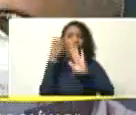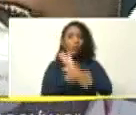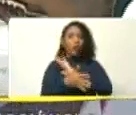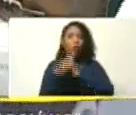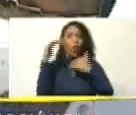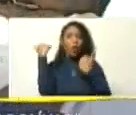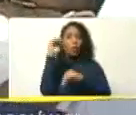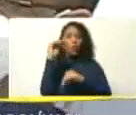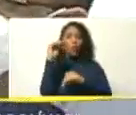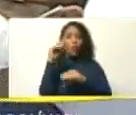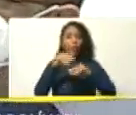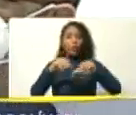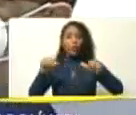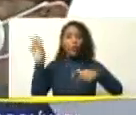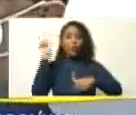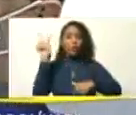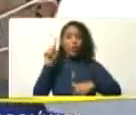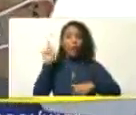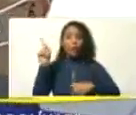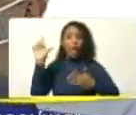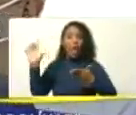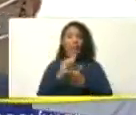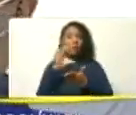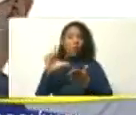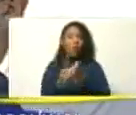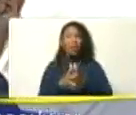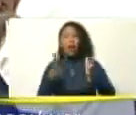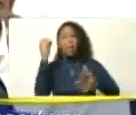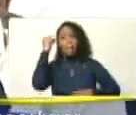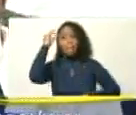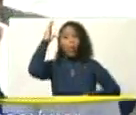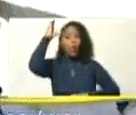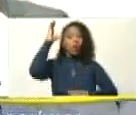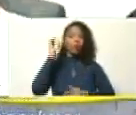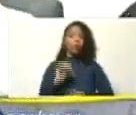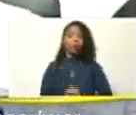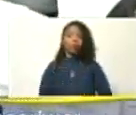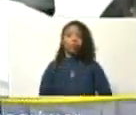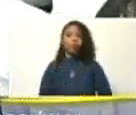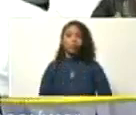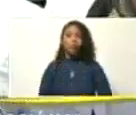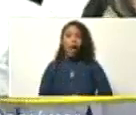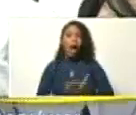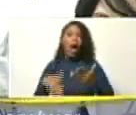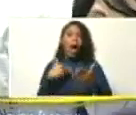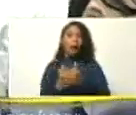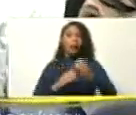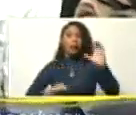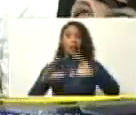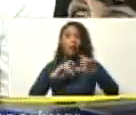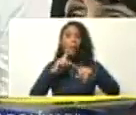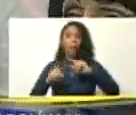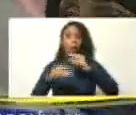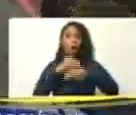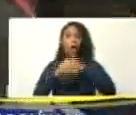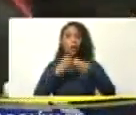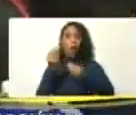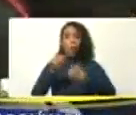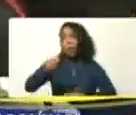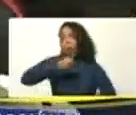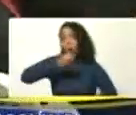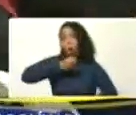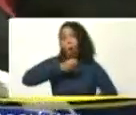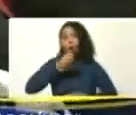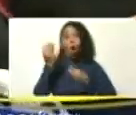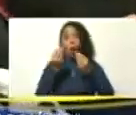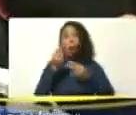límites del territorio venezolano, son libros de una gran capacidad, hasta científica, pero él lo hizo más como periodista, como acto